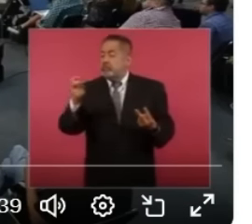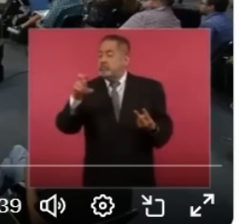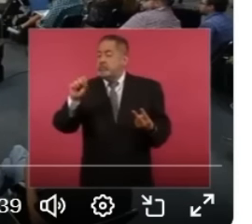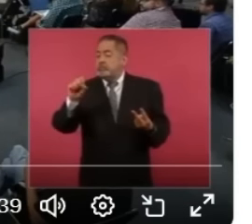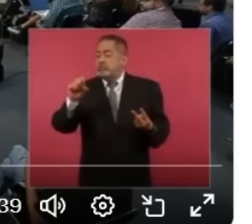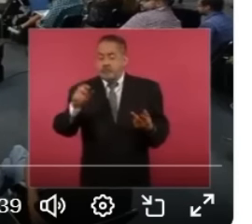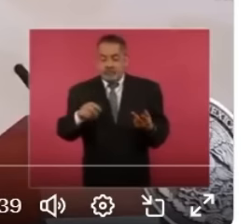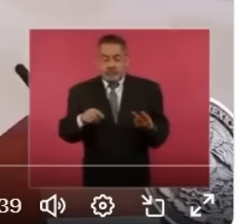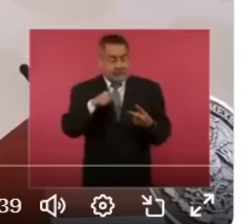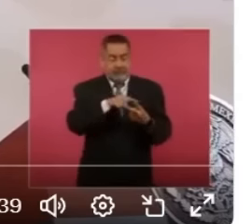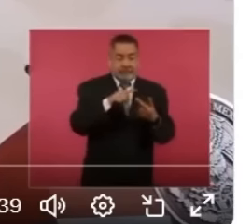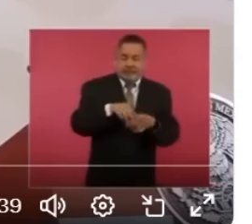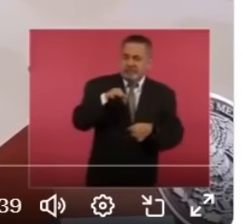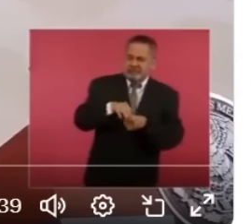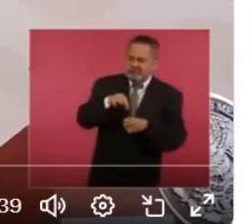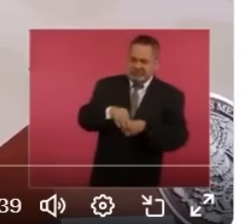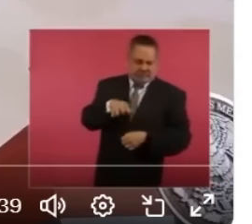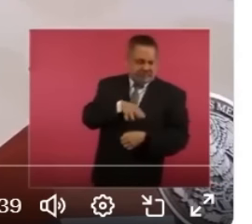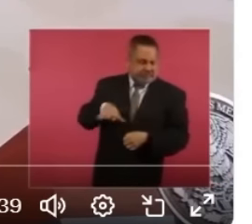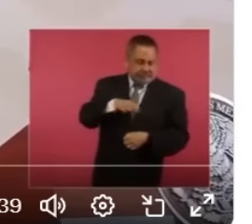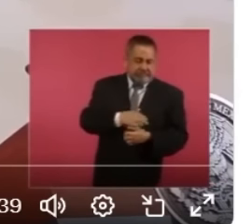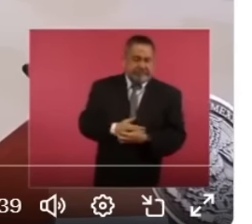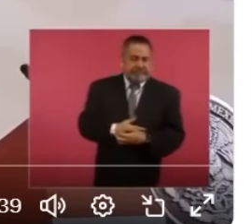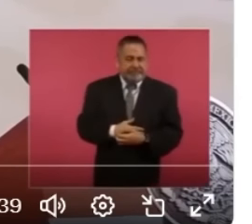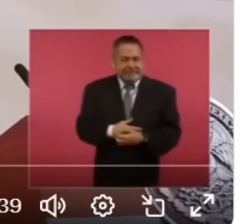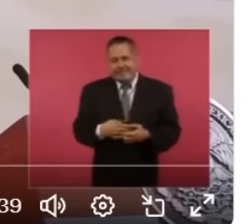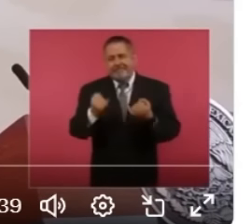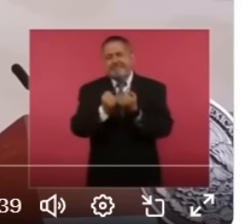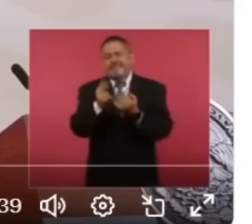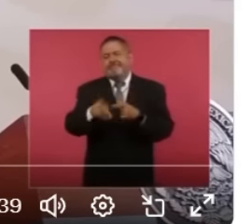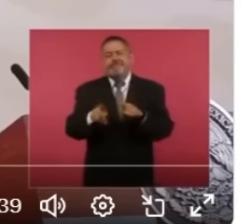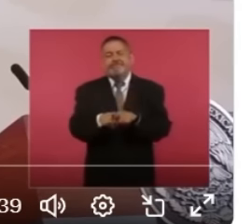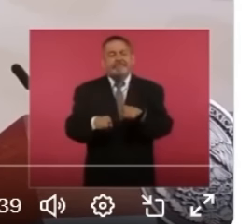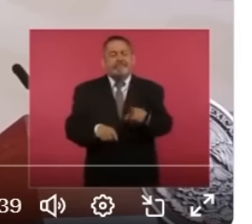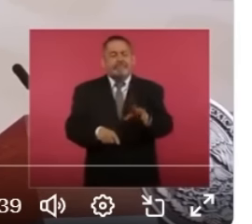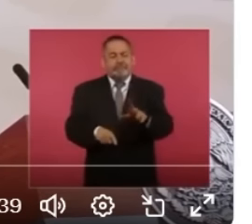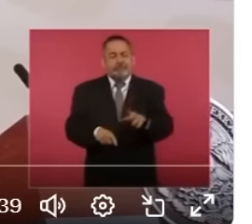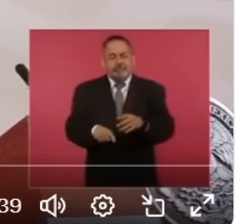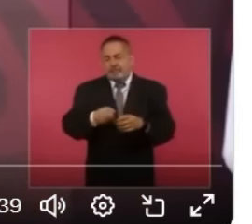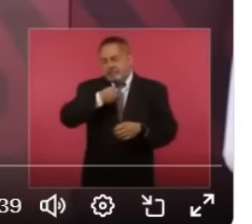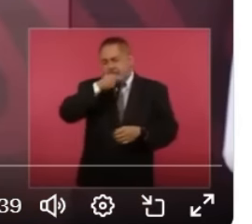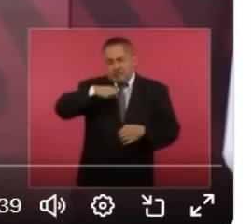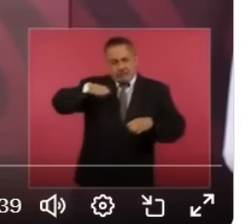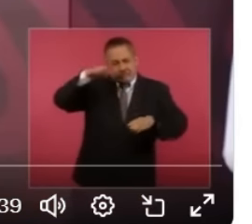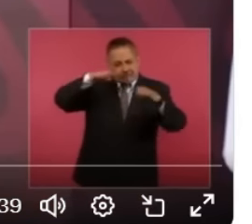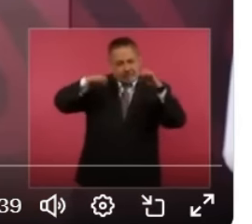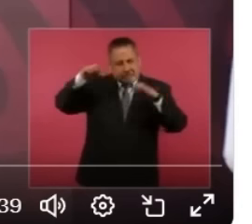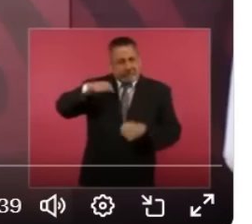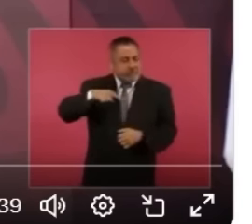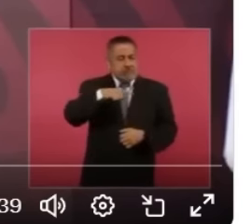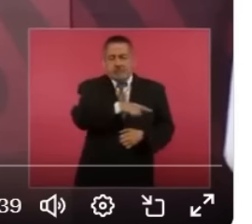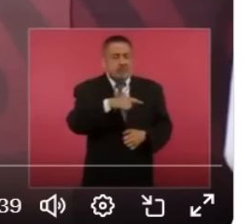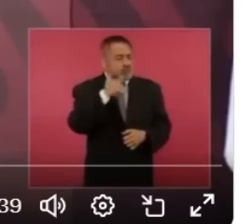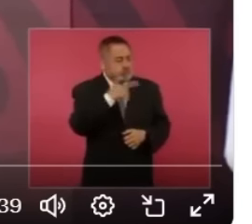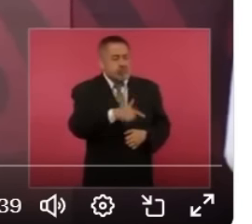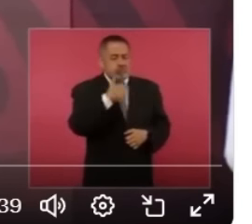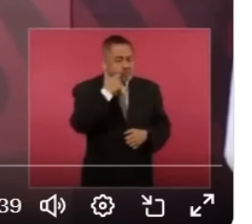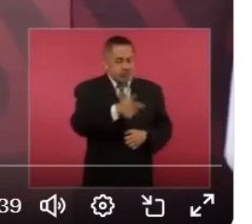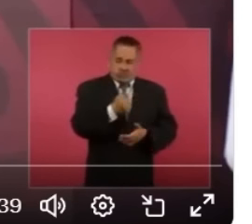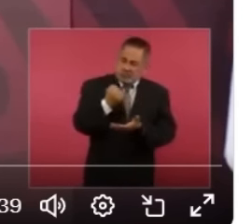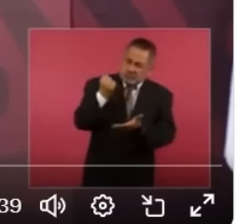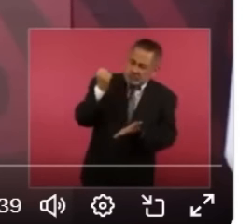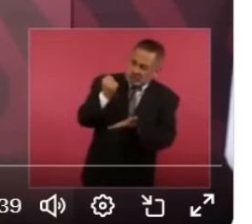no votaron. Igual cuando lo de los adultos mayores,